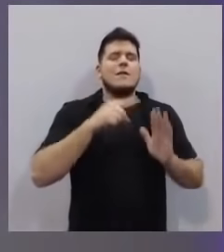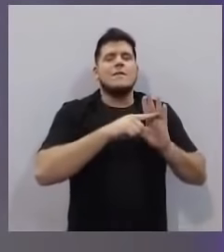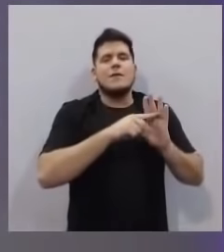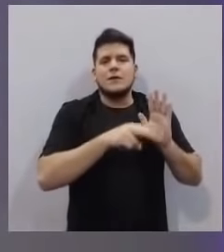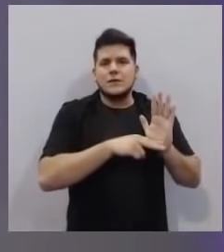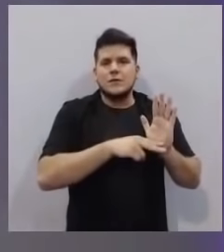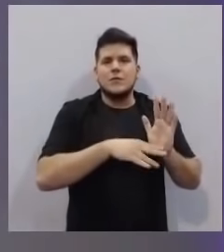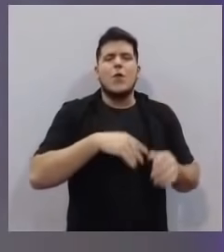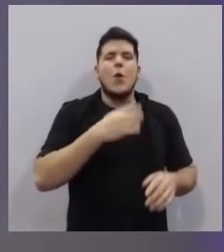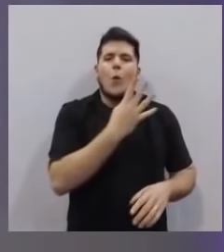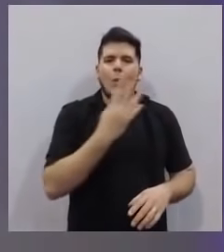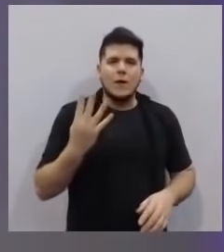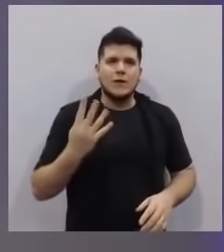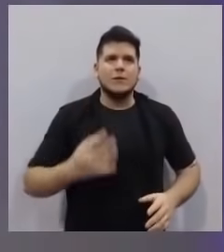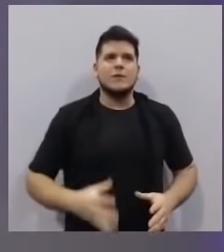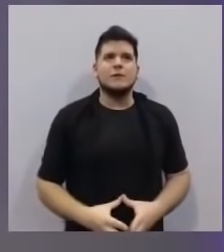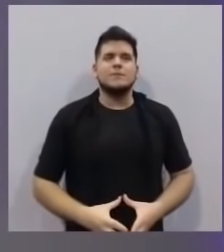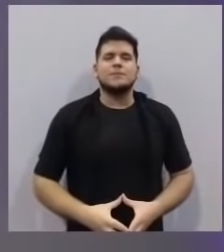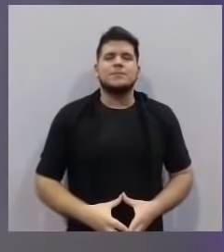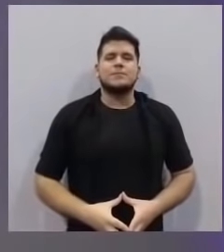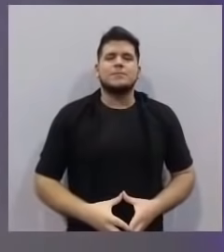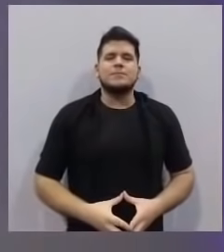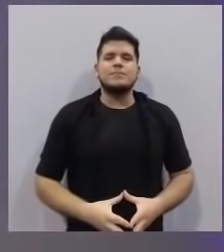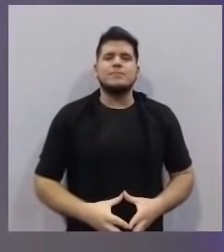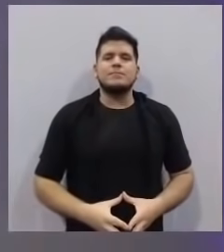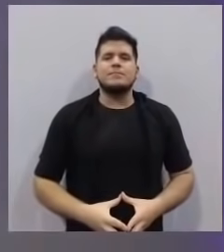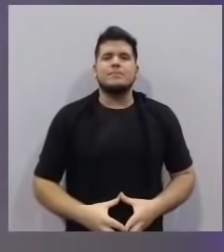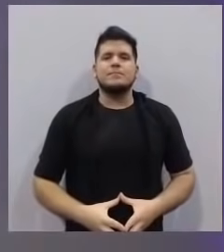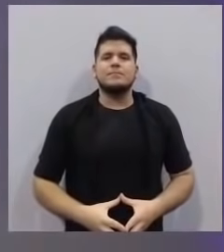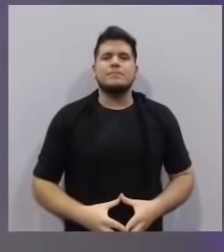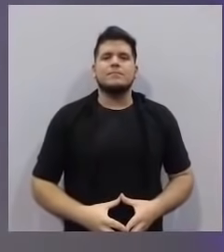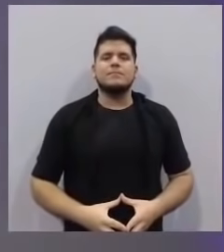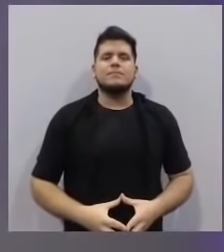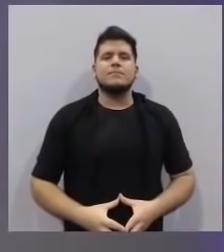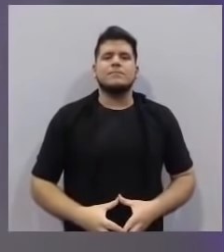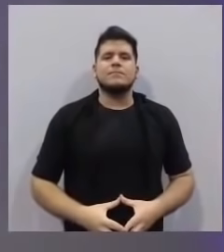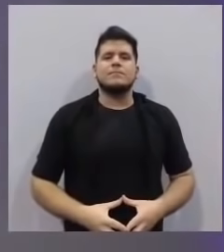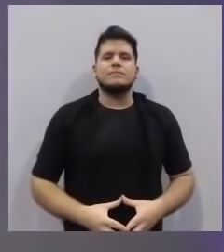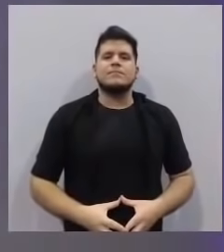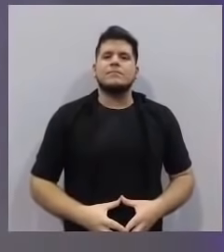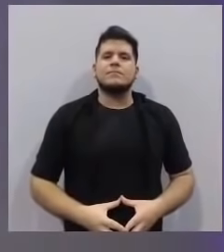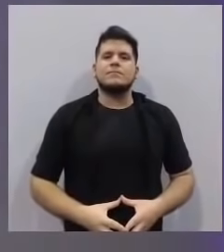el reino de los cielos es semejante a un tesoro escondido en un campo